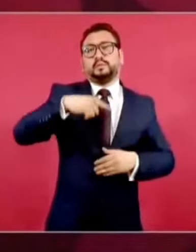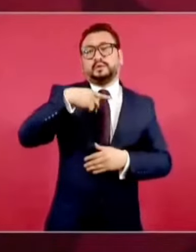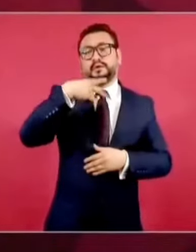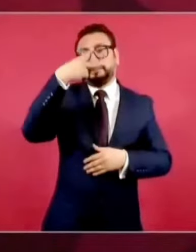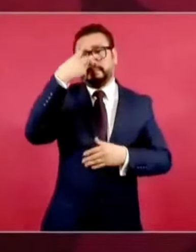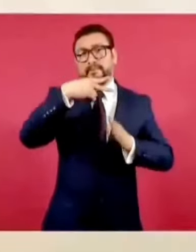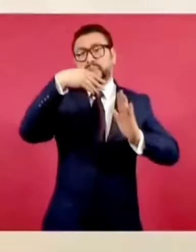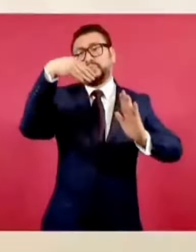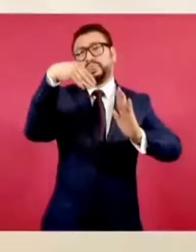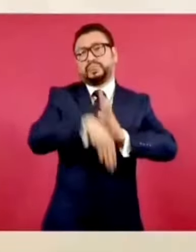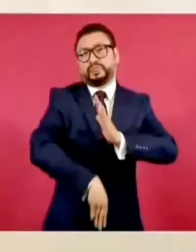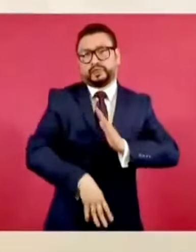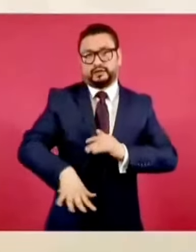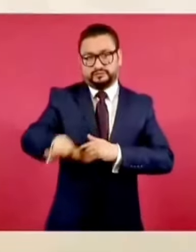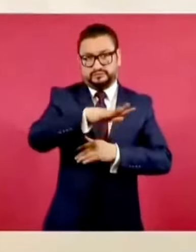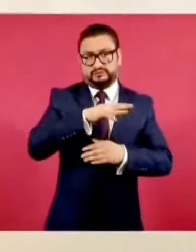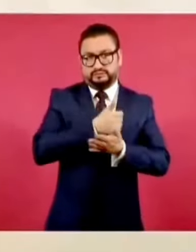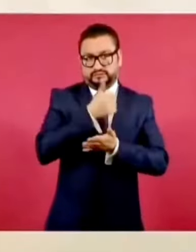la